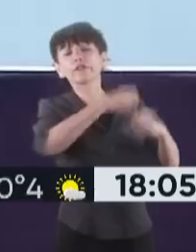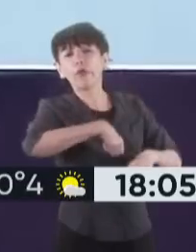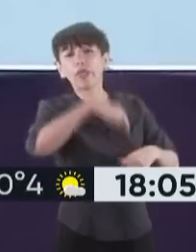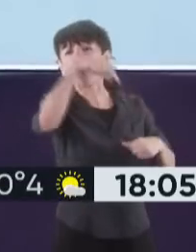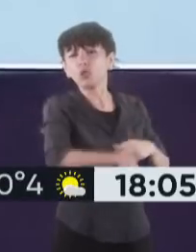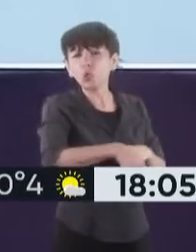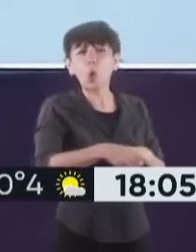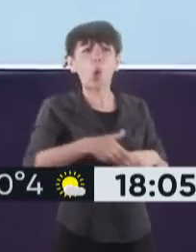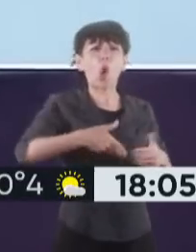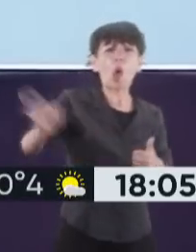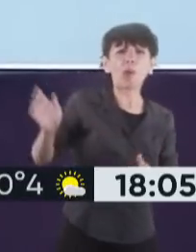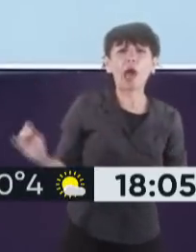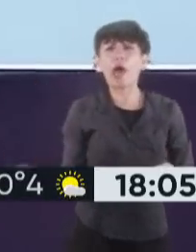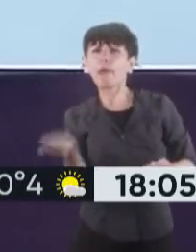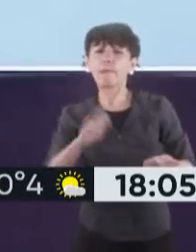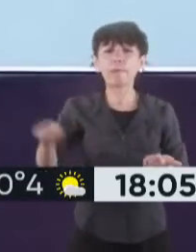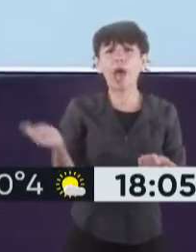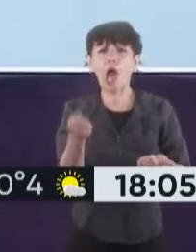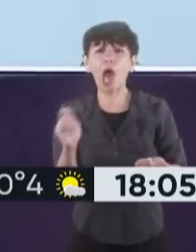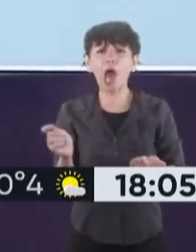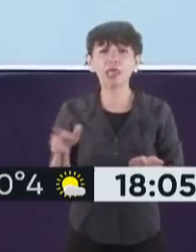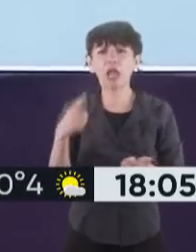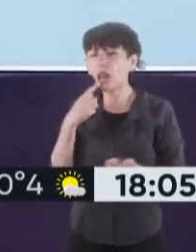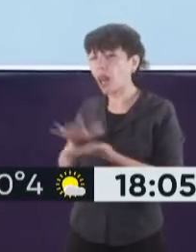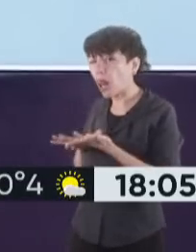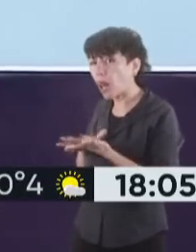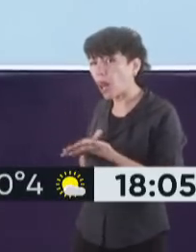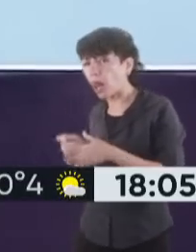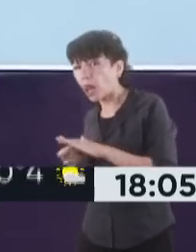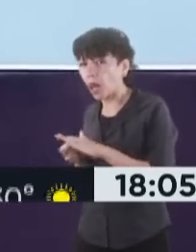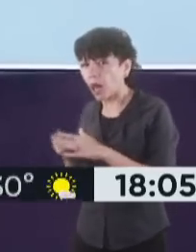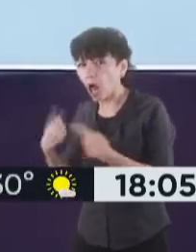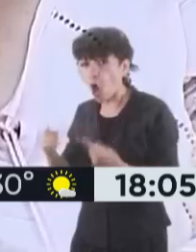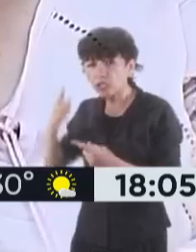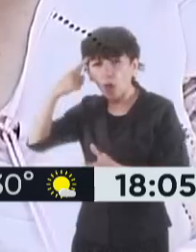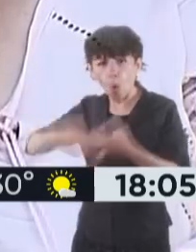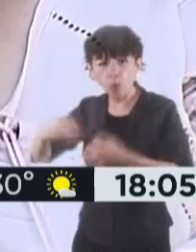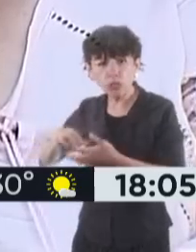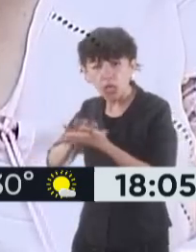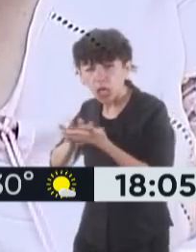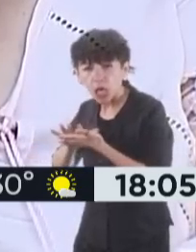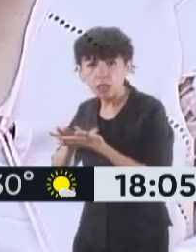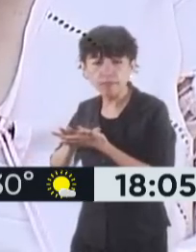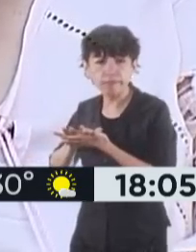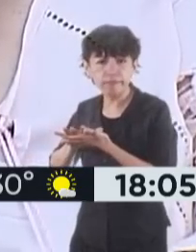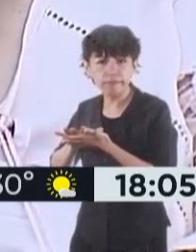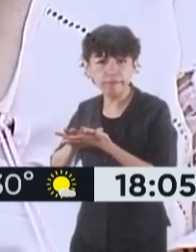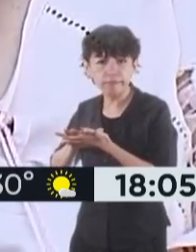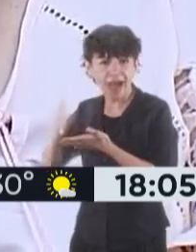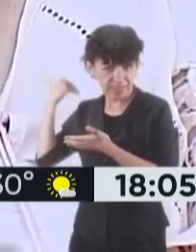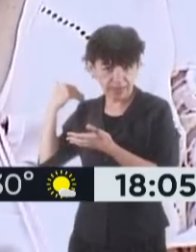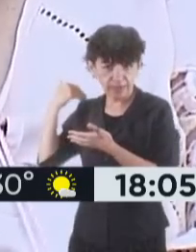pádel mientras arreglaban las tramoyas judiciales. En la Argentina de hoy nada de eso